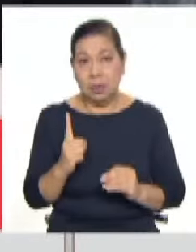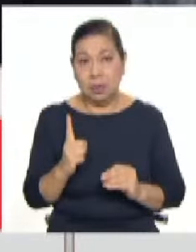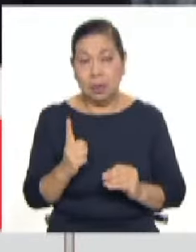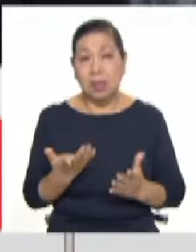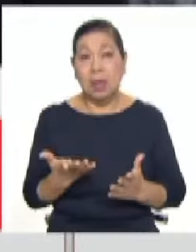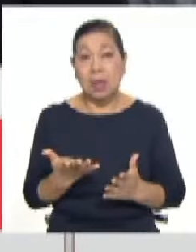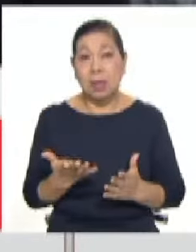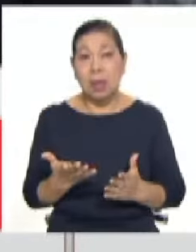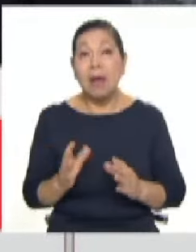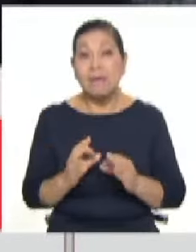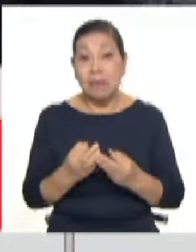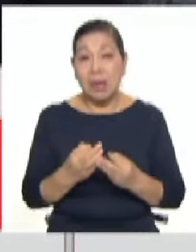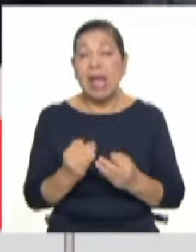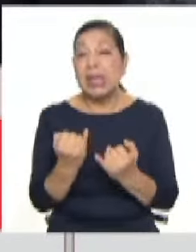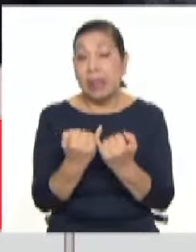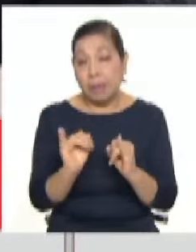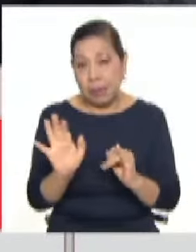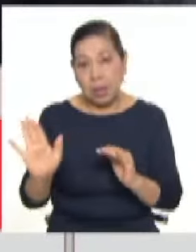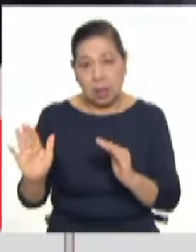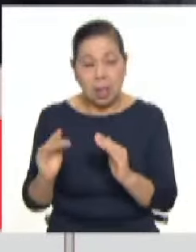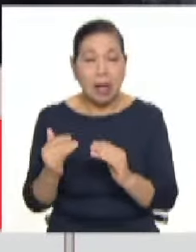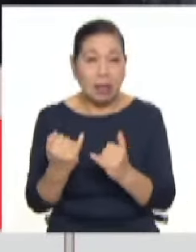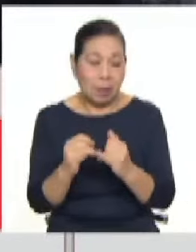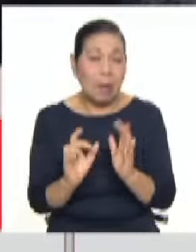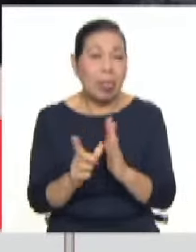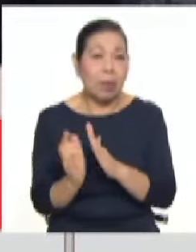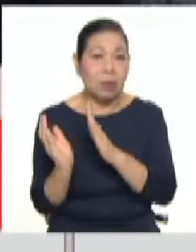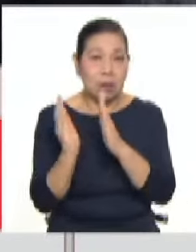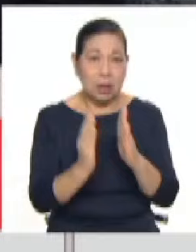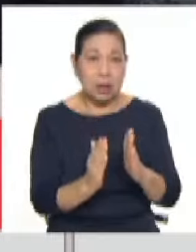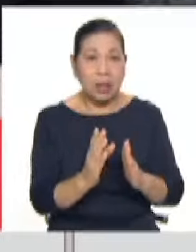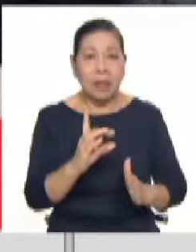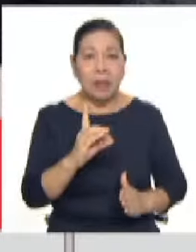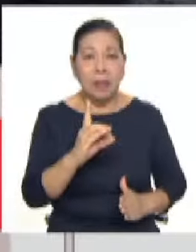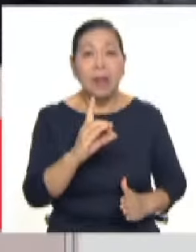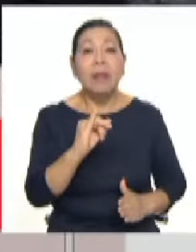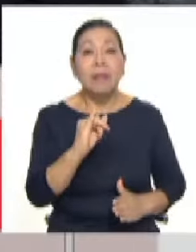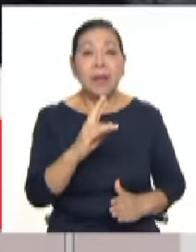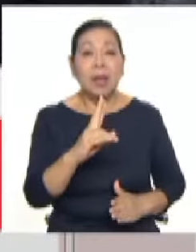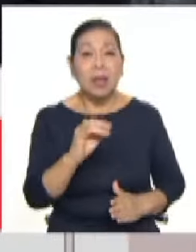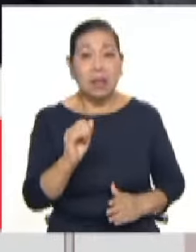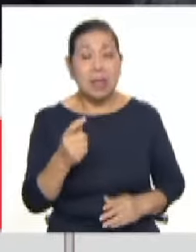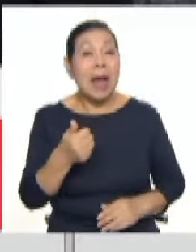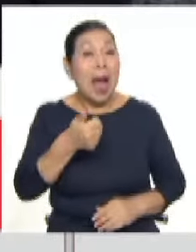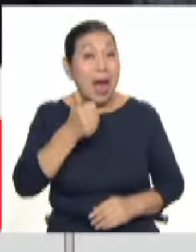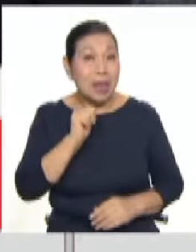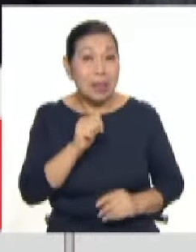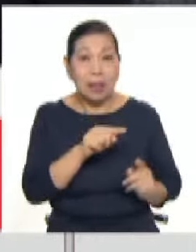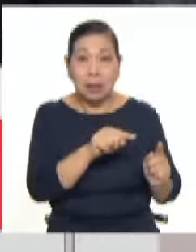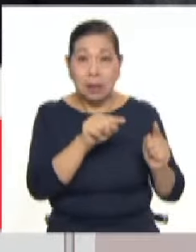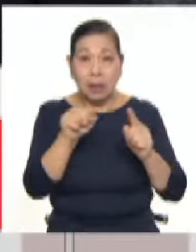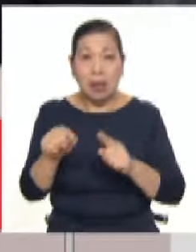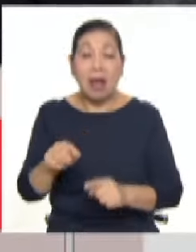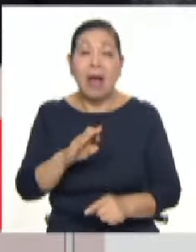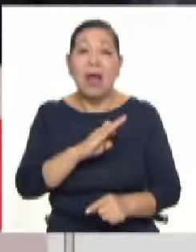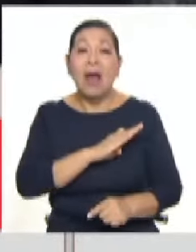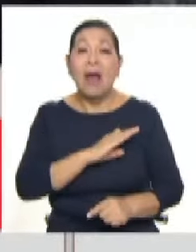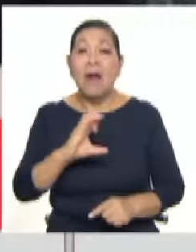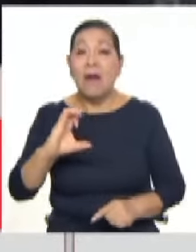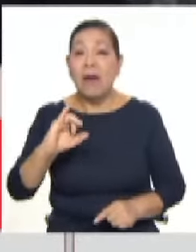comisaría de la familia, que es en Independencia, luego lo bajaron a la de Pincri. Y recién el día de ayer ha pasado a